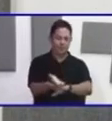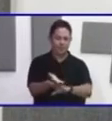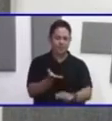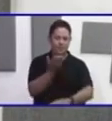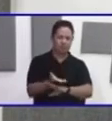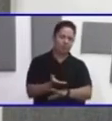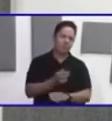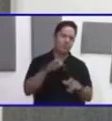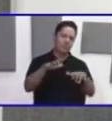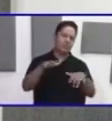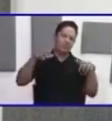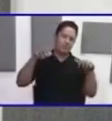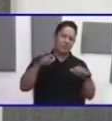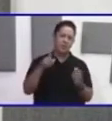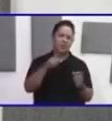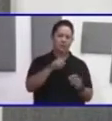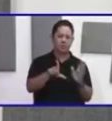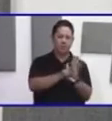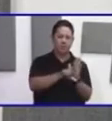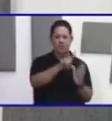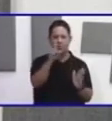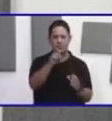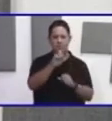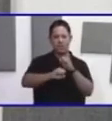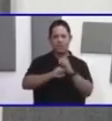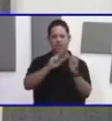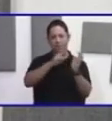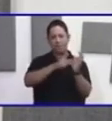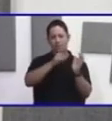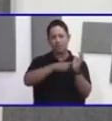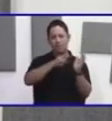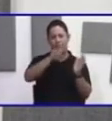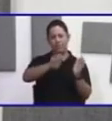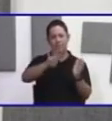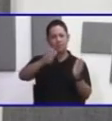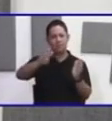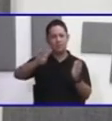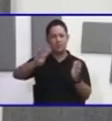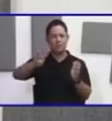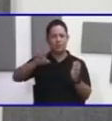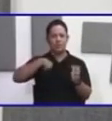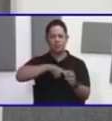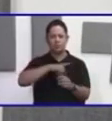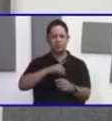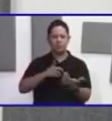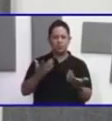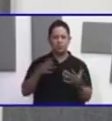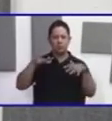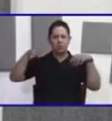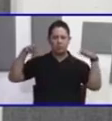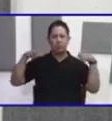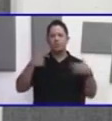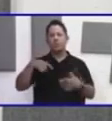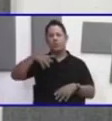del 93 y todos los diputados que estamos allá tenemos la responsabilidad de estudiarlo, aprobarlo